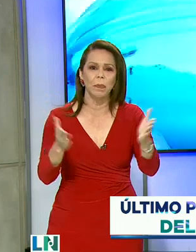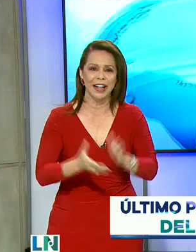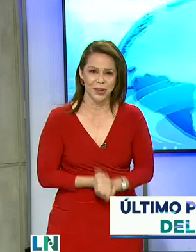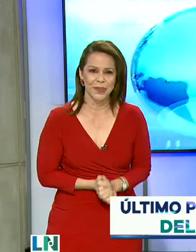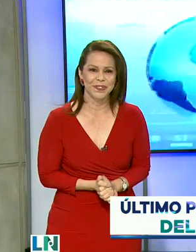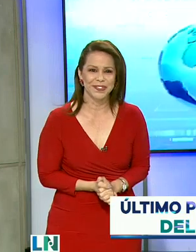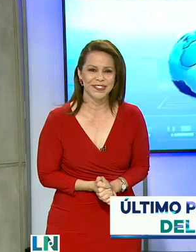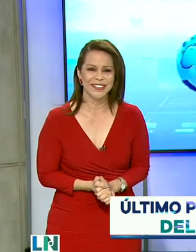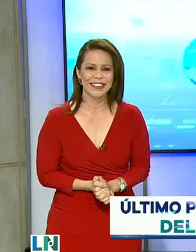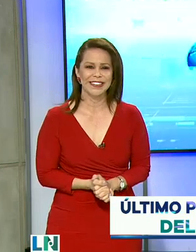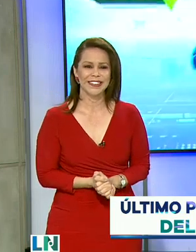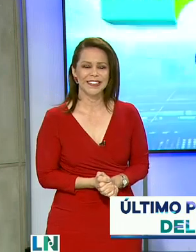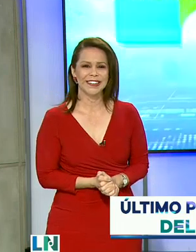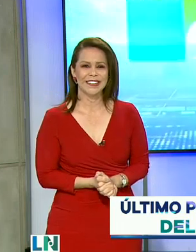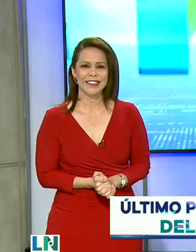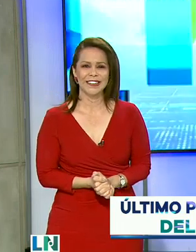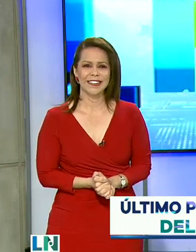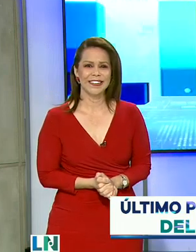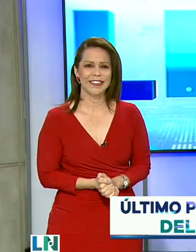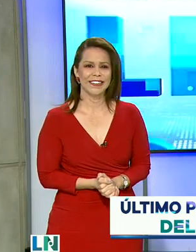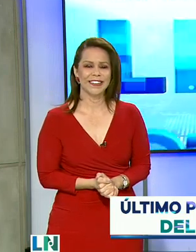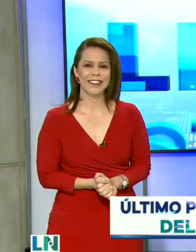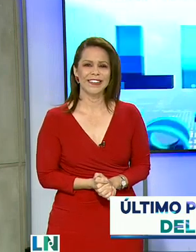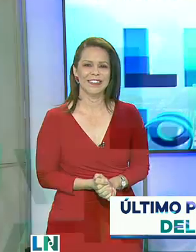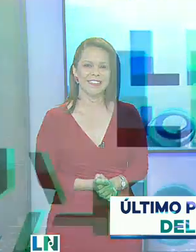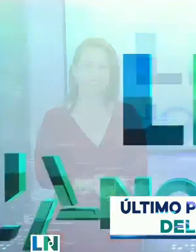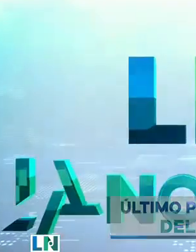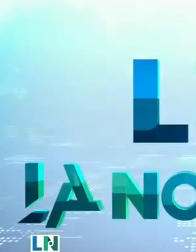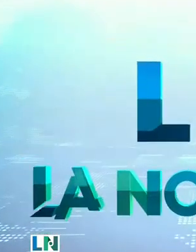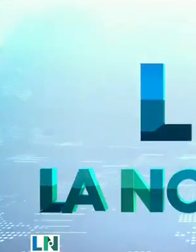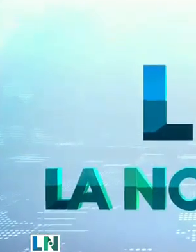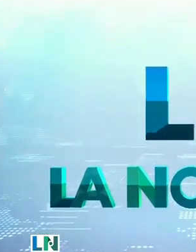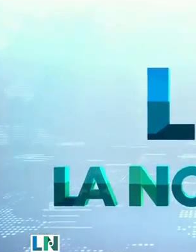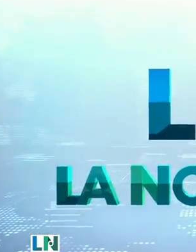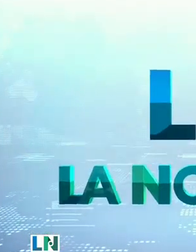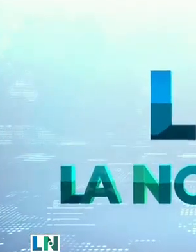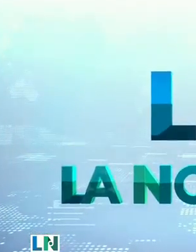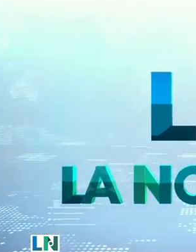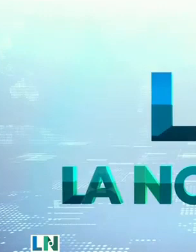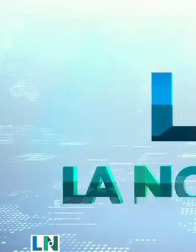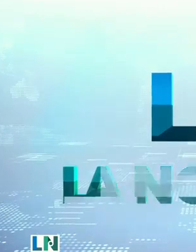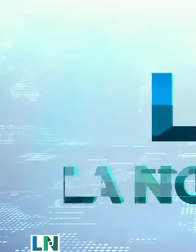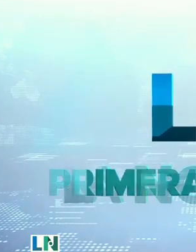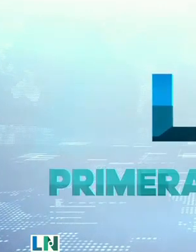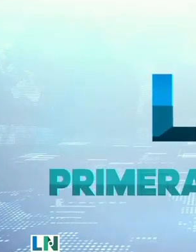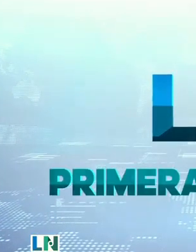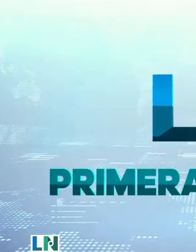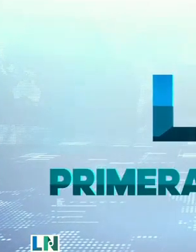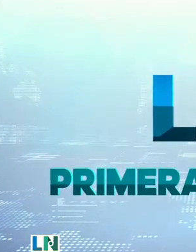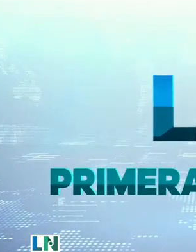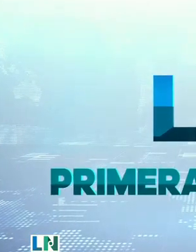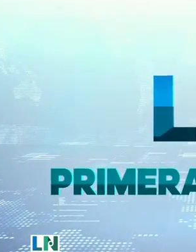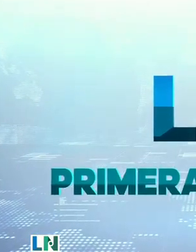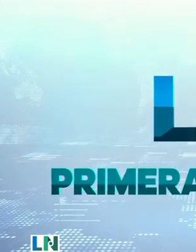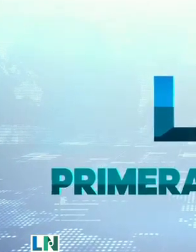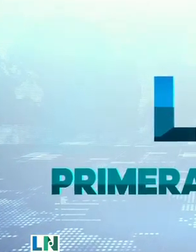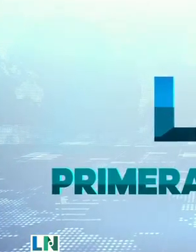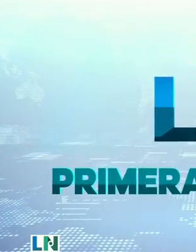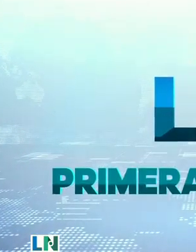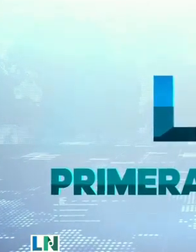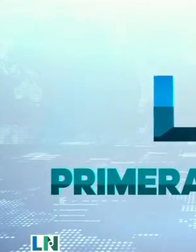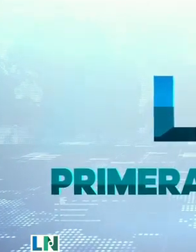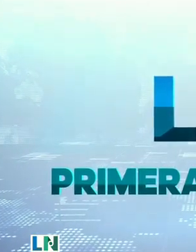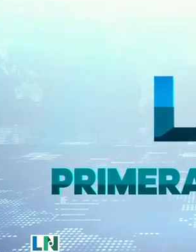un día estupendo. Yo no olvido al año viejo porque me ha dejado cosas muy buenas. Que yo no olvido, no, no, no.